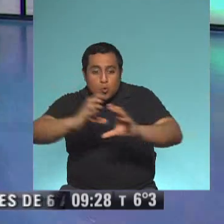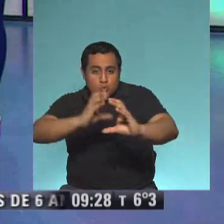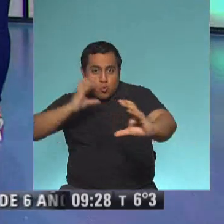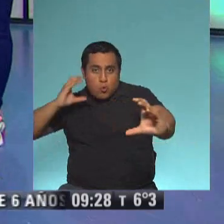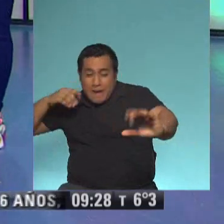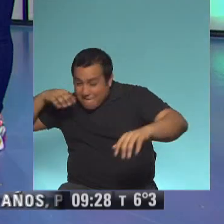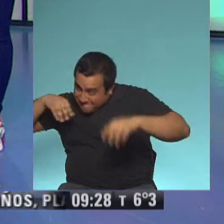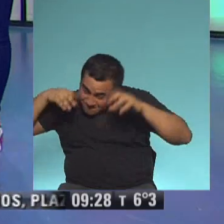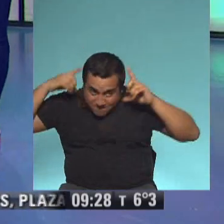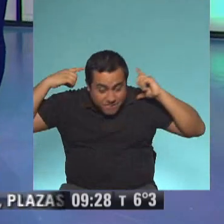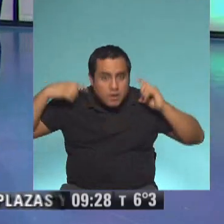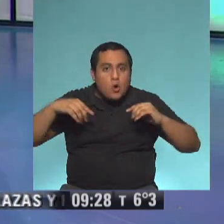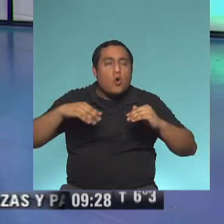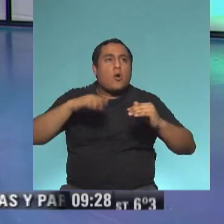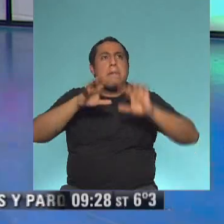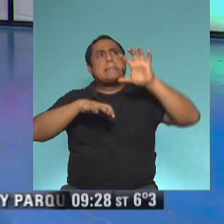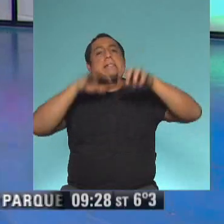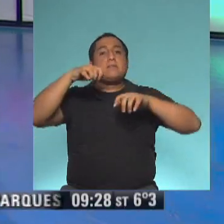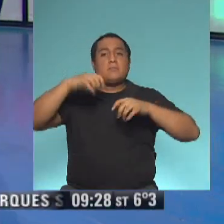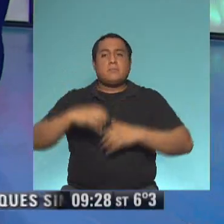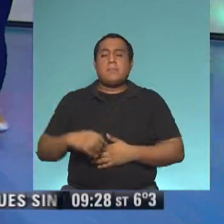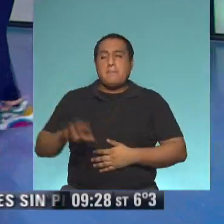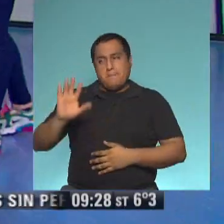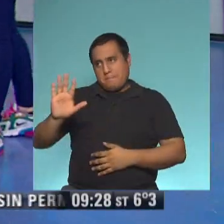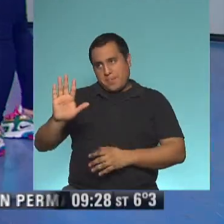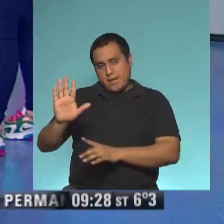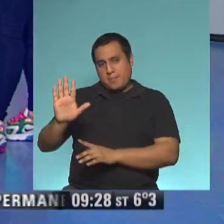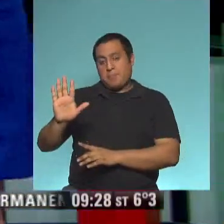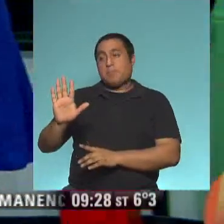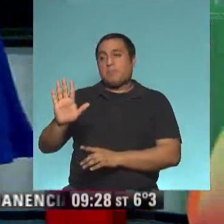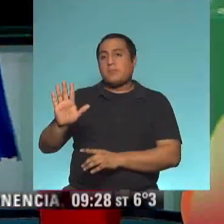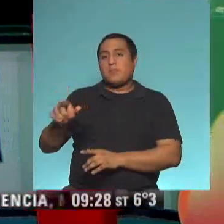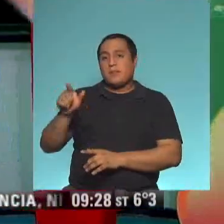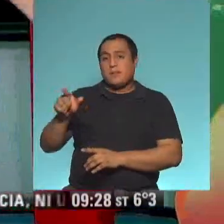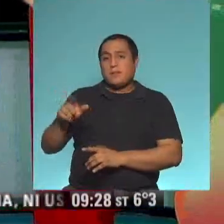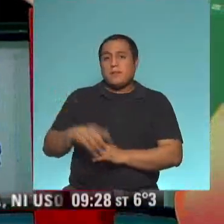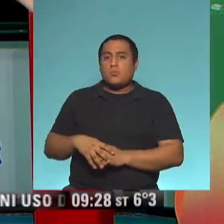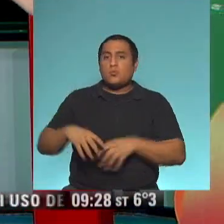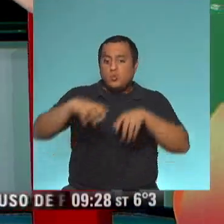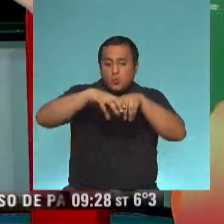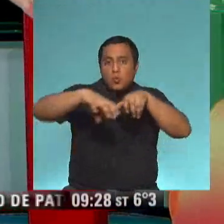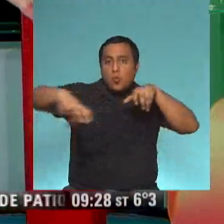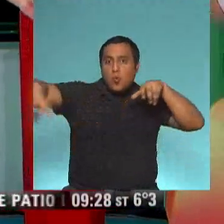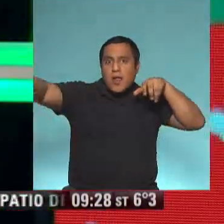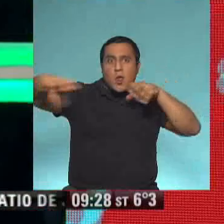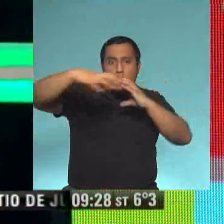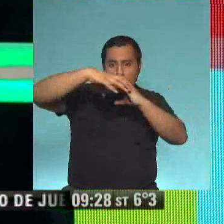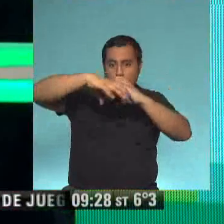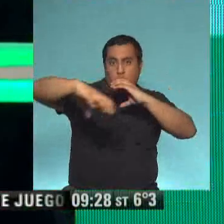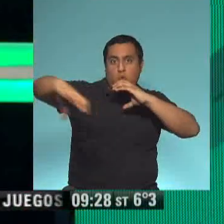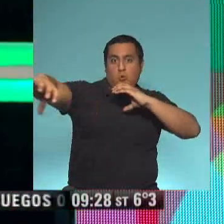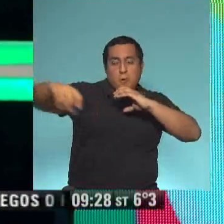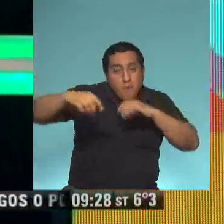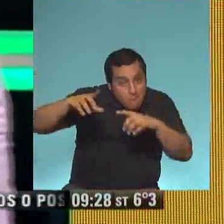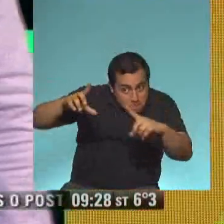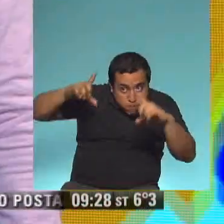como, como puente. Para. Ernesto, punto para Ernesto. ¿Qué dije? Túneles, dijiste. ¿Túneles? ¿Hablamos de túneles? Y los vi